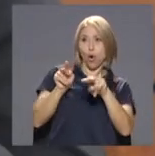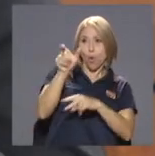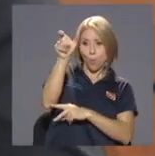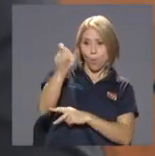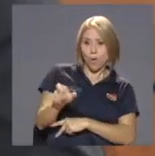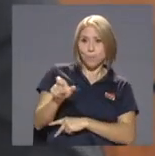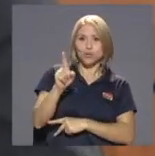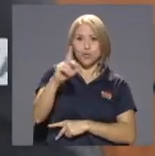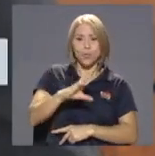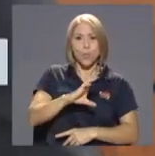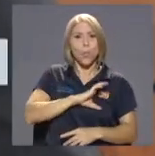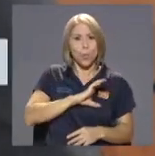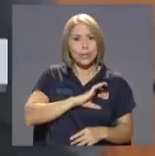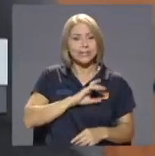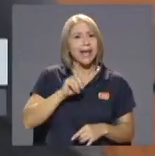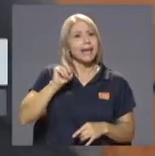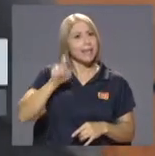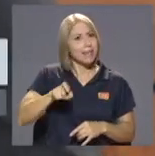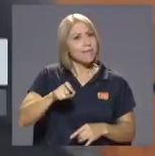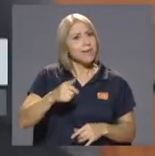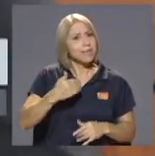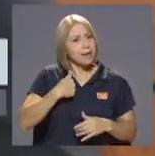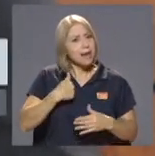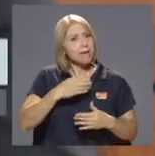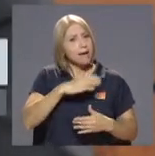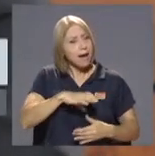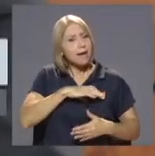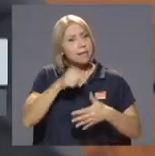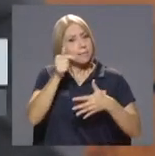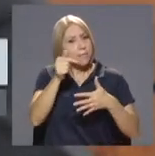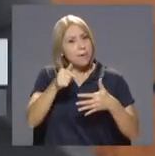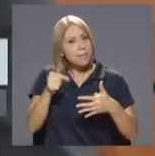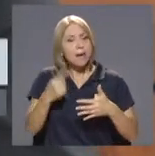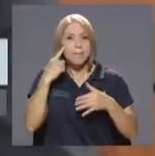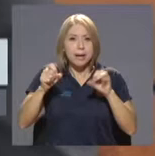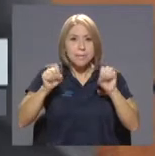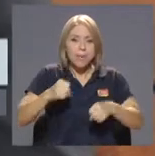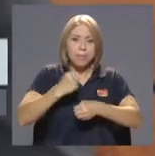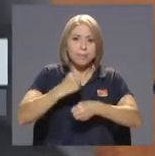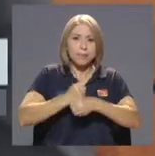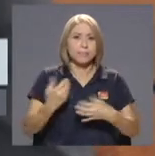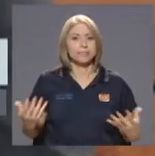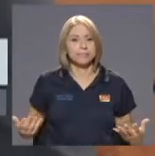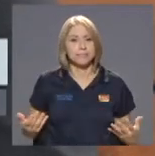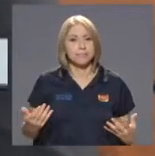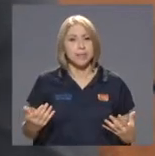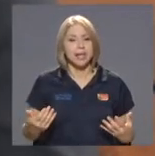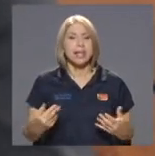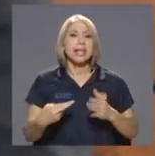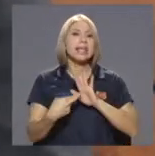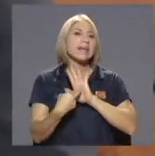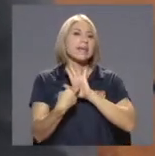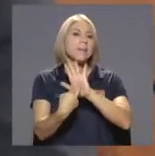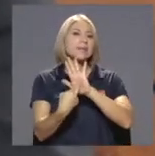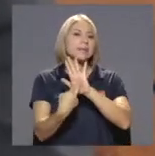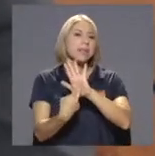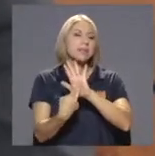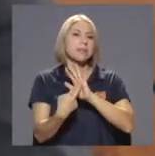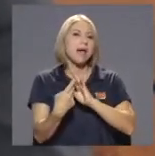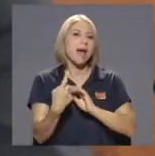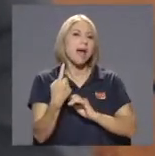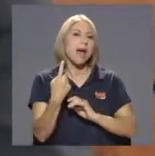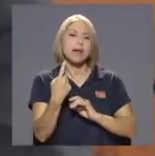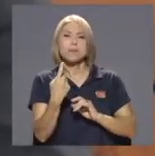estar en una serie de condiciones para poder de algún modo ejercer su trabajo y que representa una versión